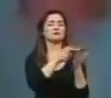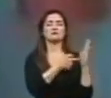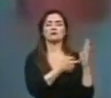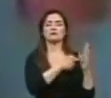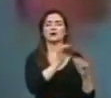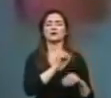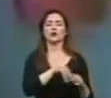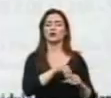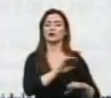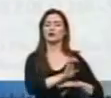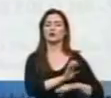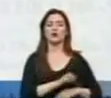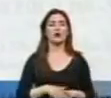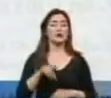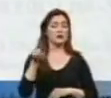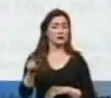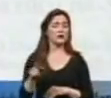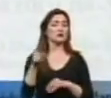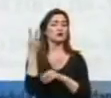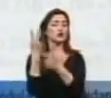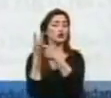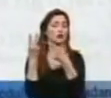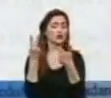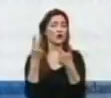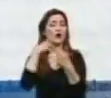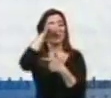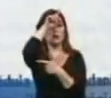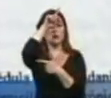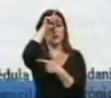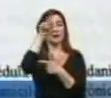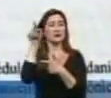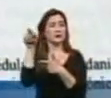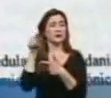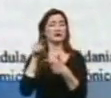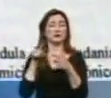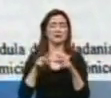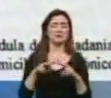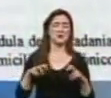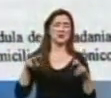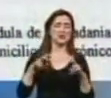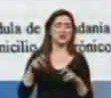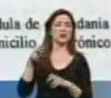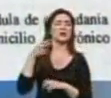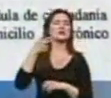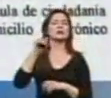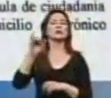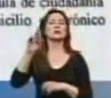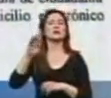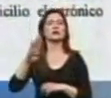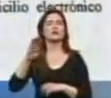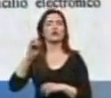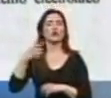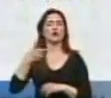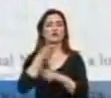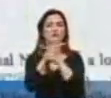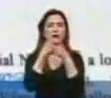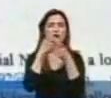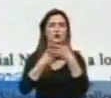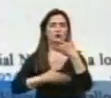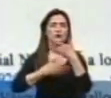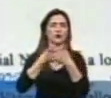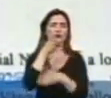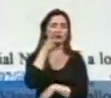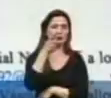de ciudadanos alemanes han solicitado que a Chiriboga se lo investigue por varios delitos, entre ellos la falsificación de